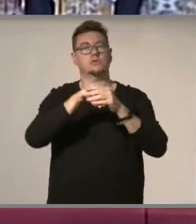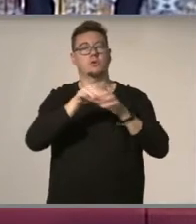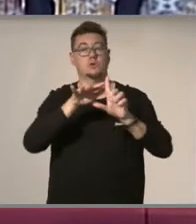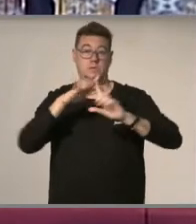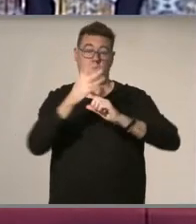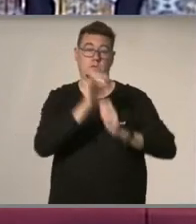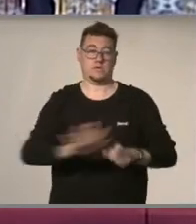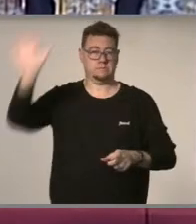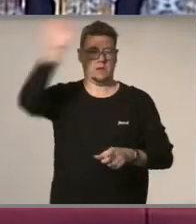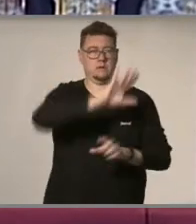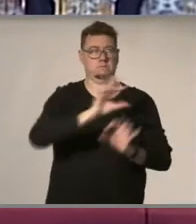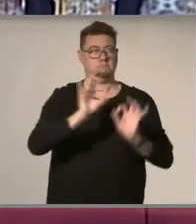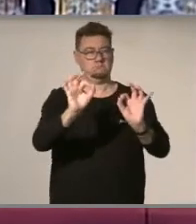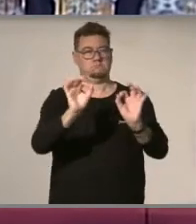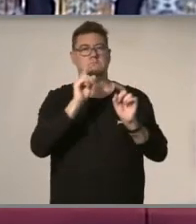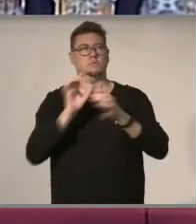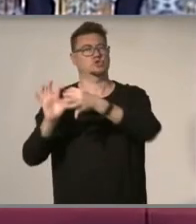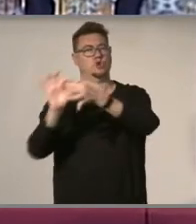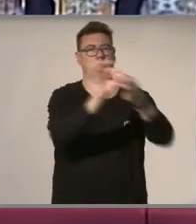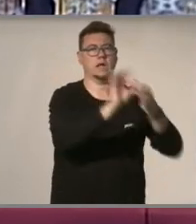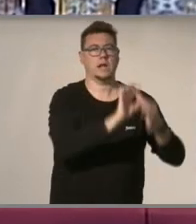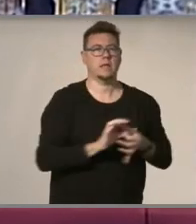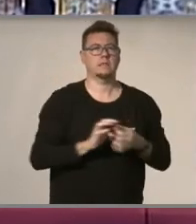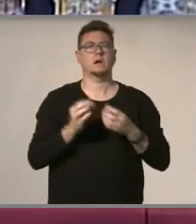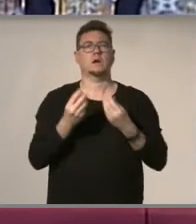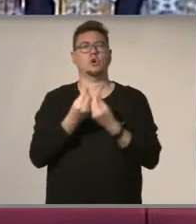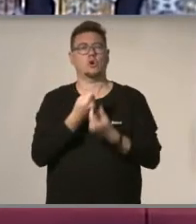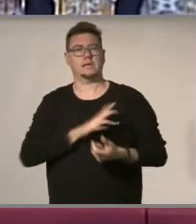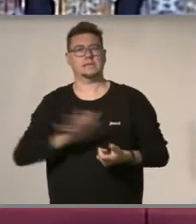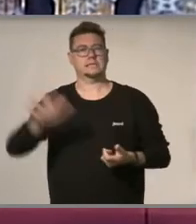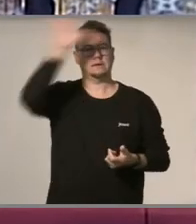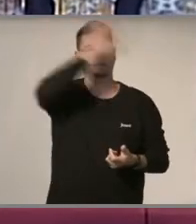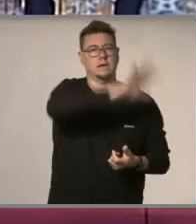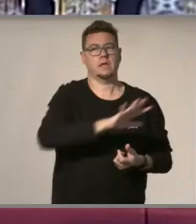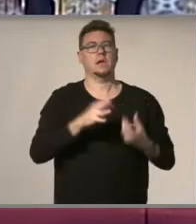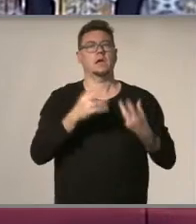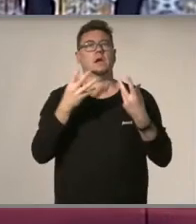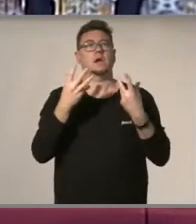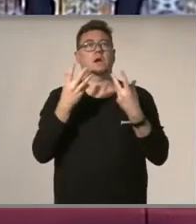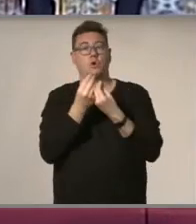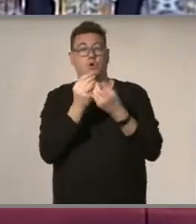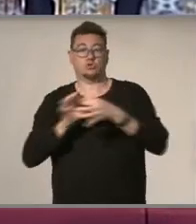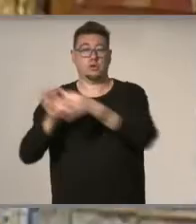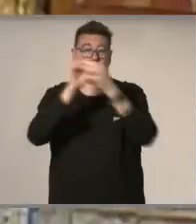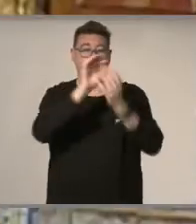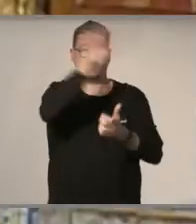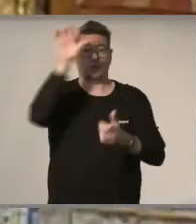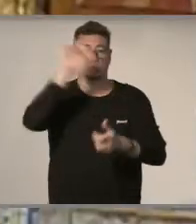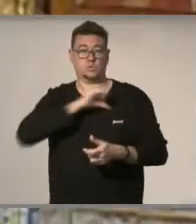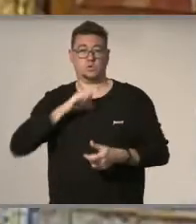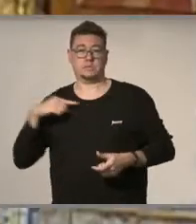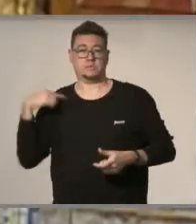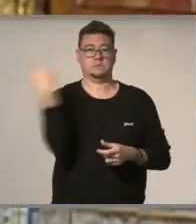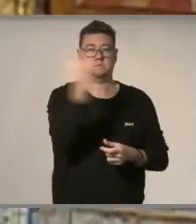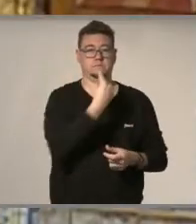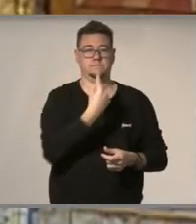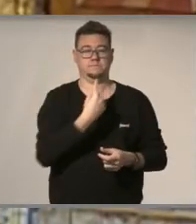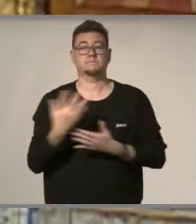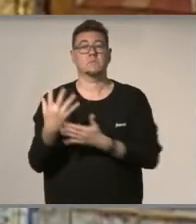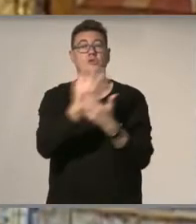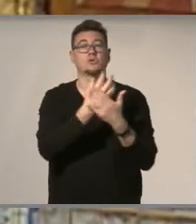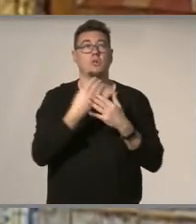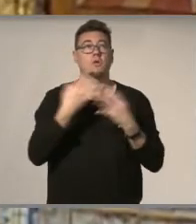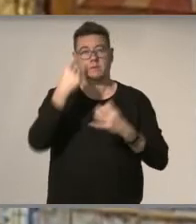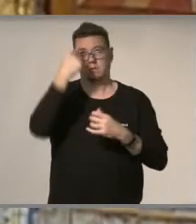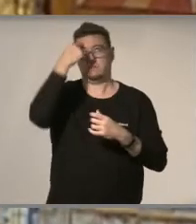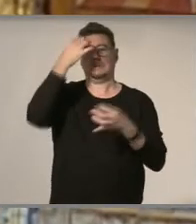constitucional con la más leal solidaridad con el Estado y con las demás comunidades autónomas. Y todo ello sin